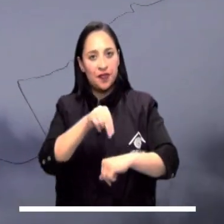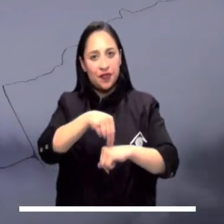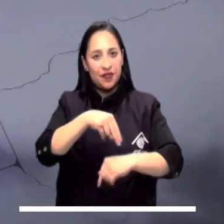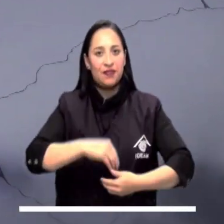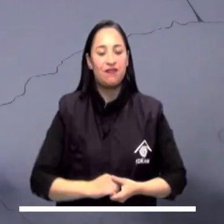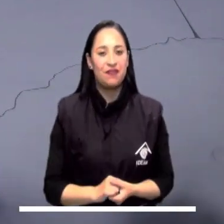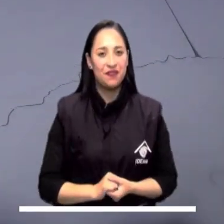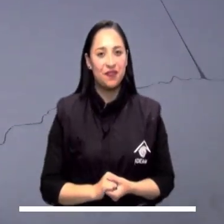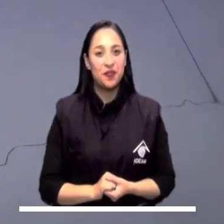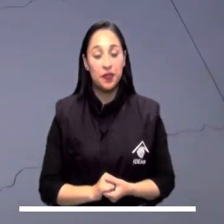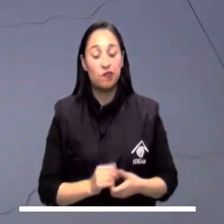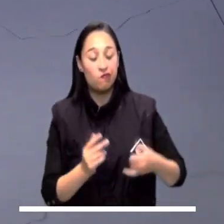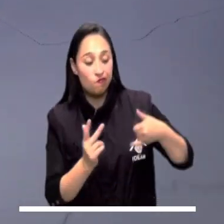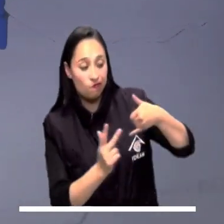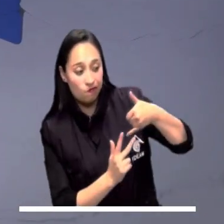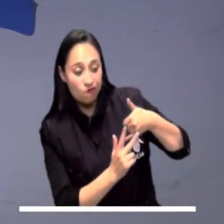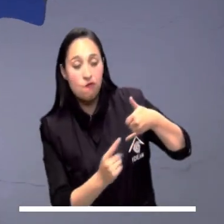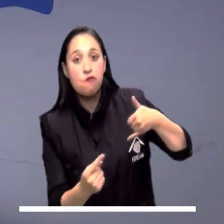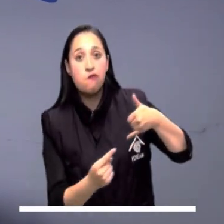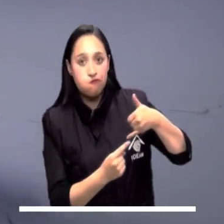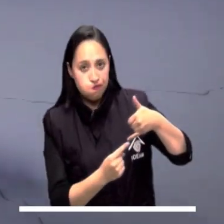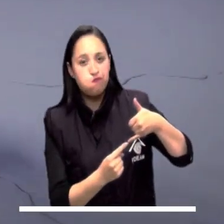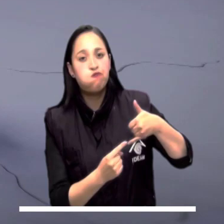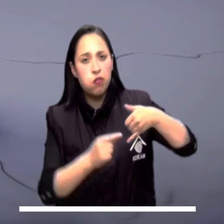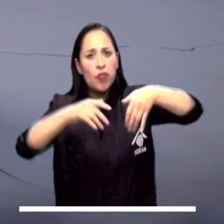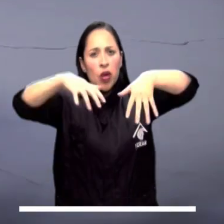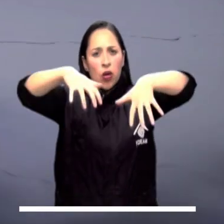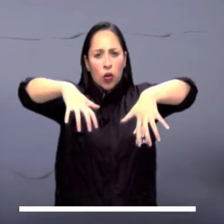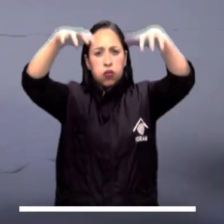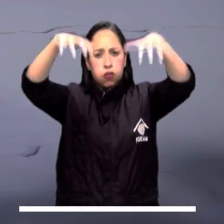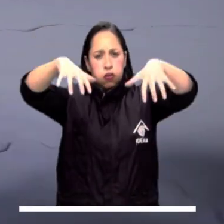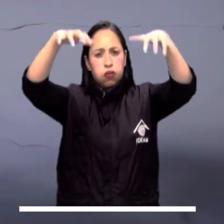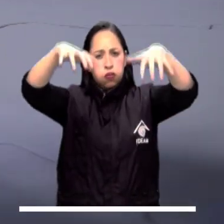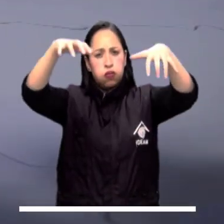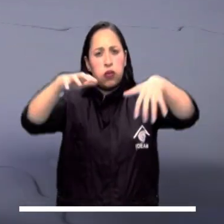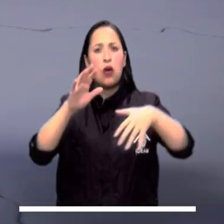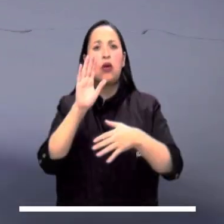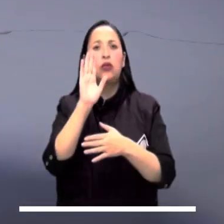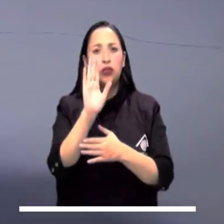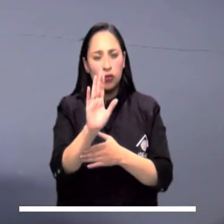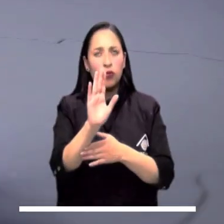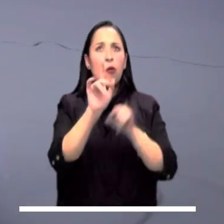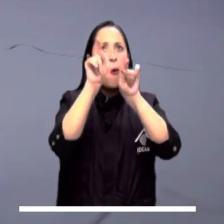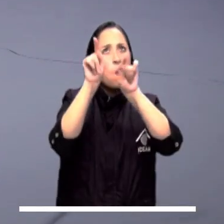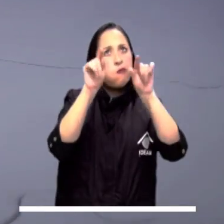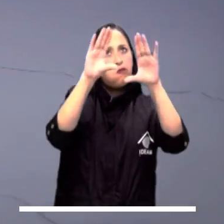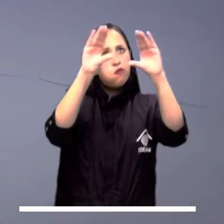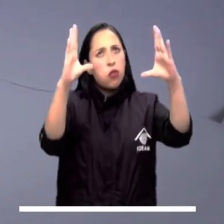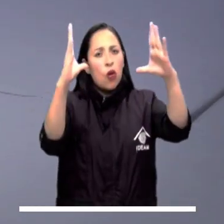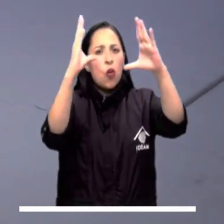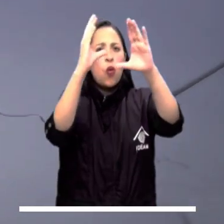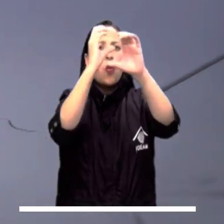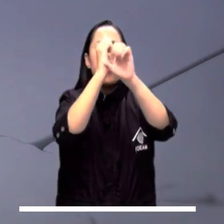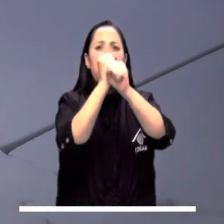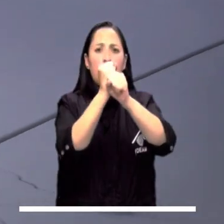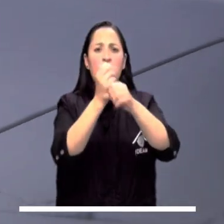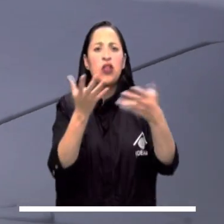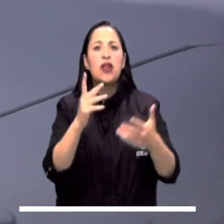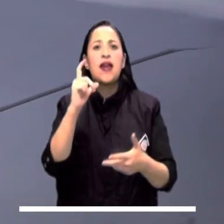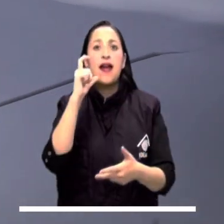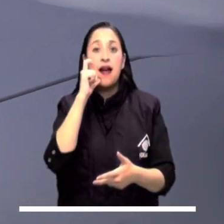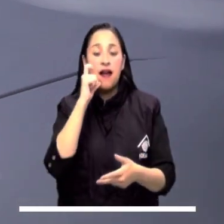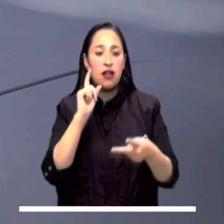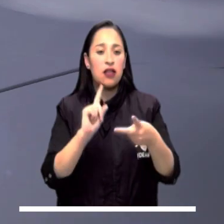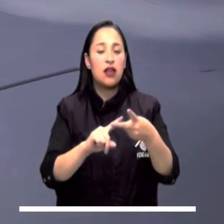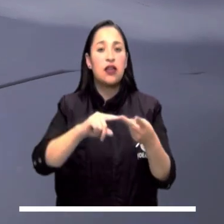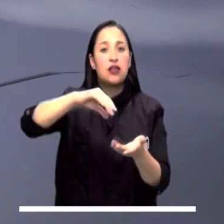Cauca y Nariño. En la región andina hay una alta probabilidad de lluvias fuertes, dadas las condiciones de cielo nublado que se vienen presentando